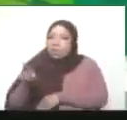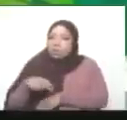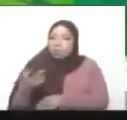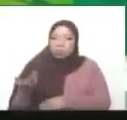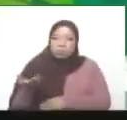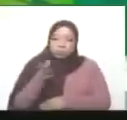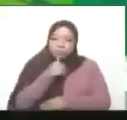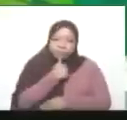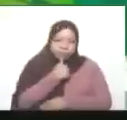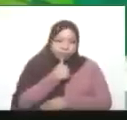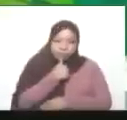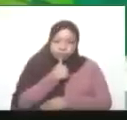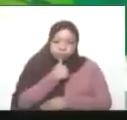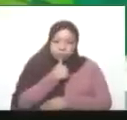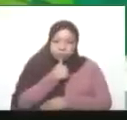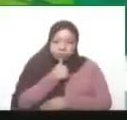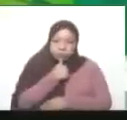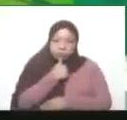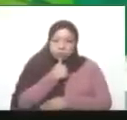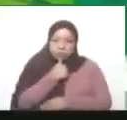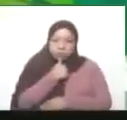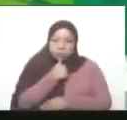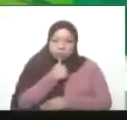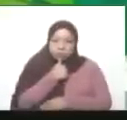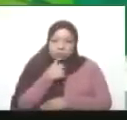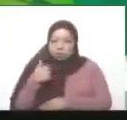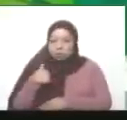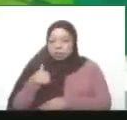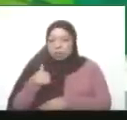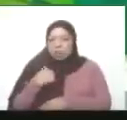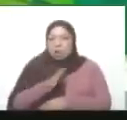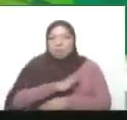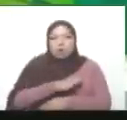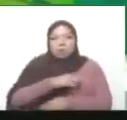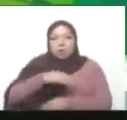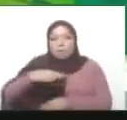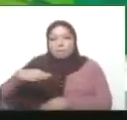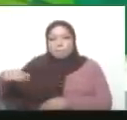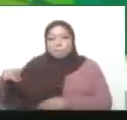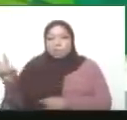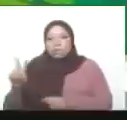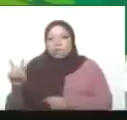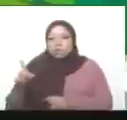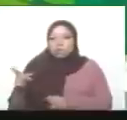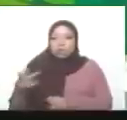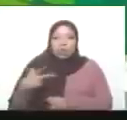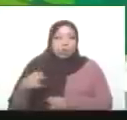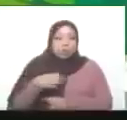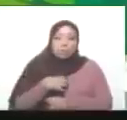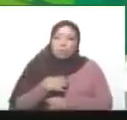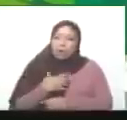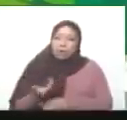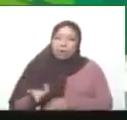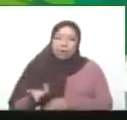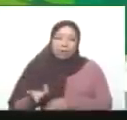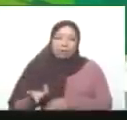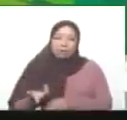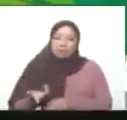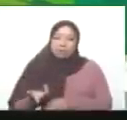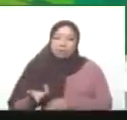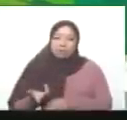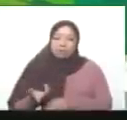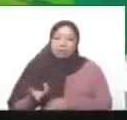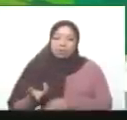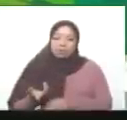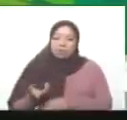hacer valer vías de hecho este es mi mar este mar es mío no ni